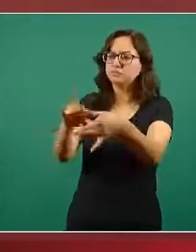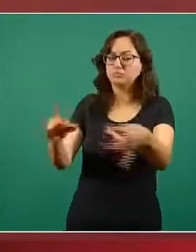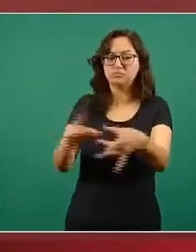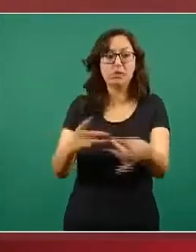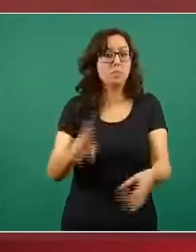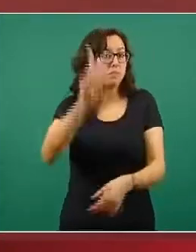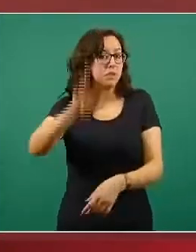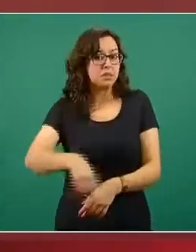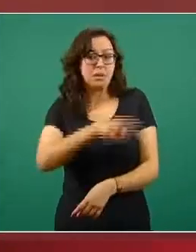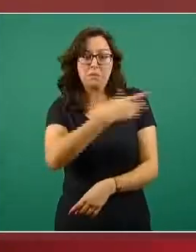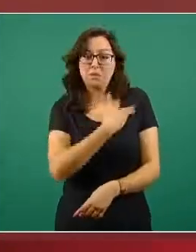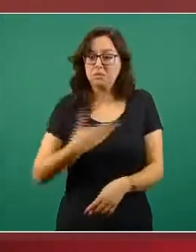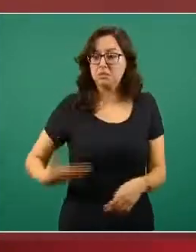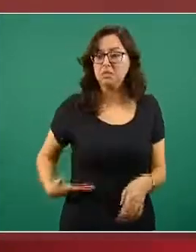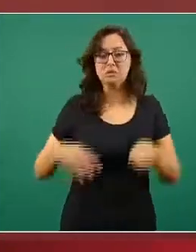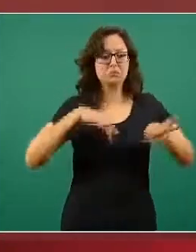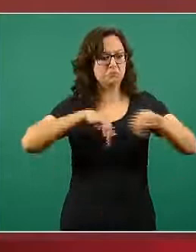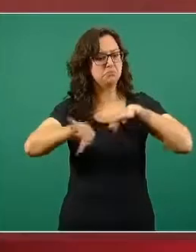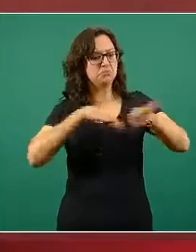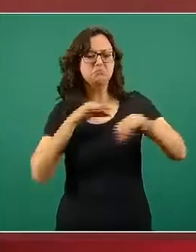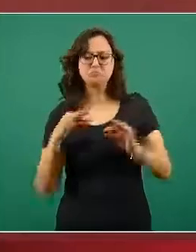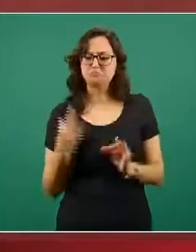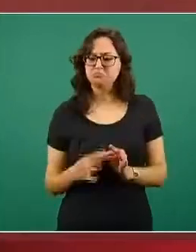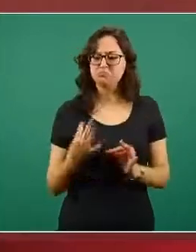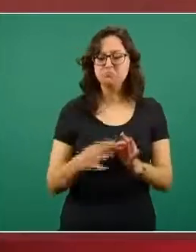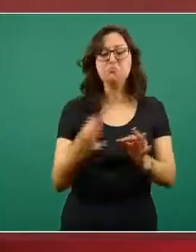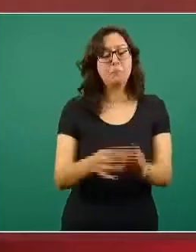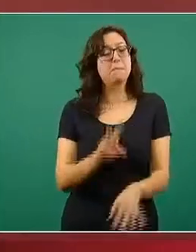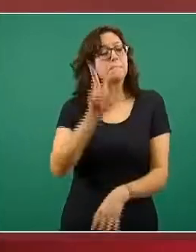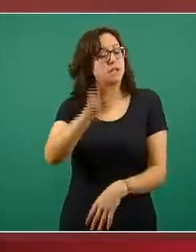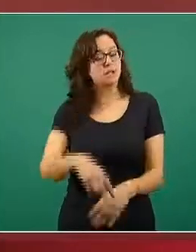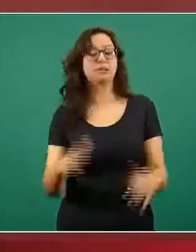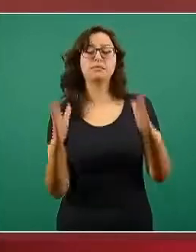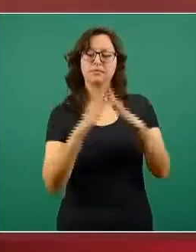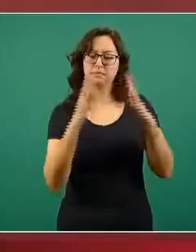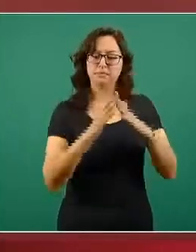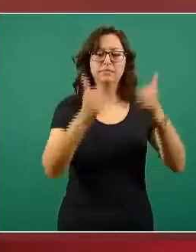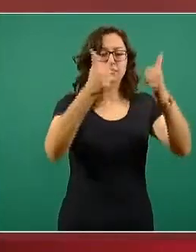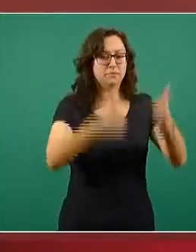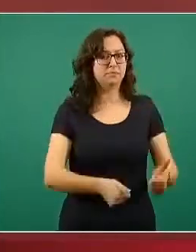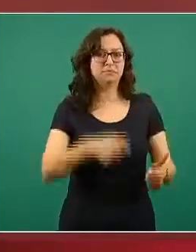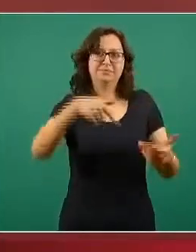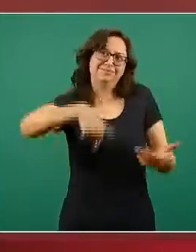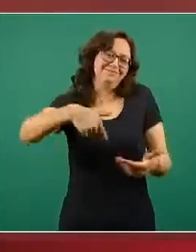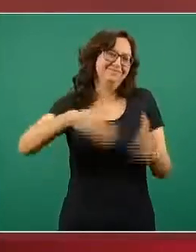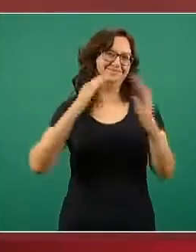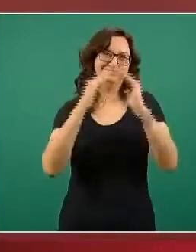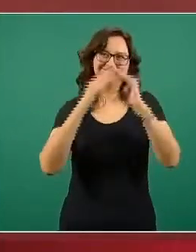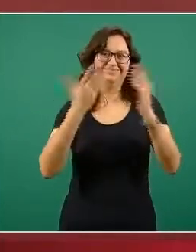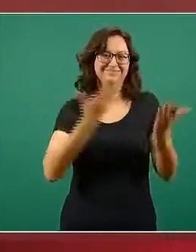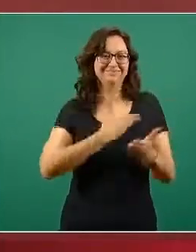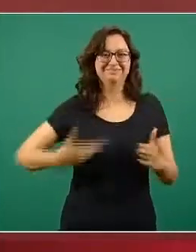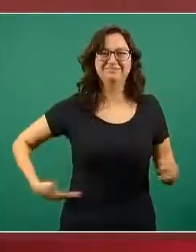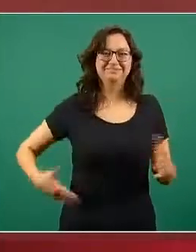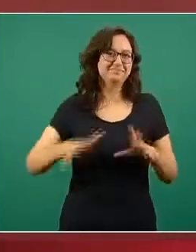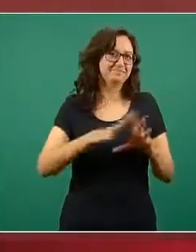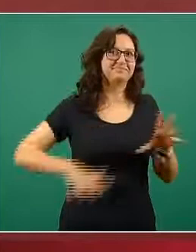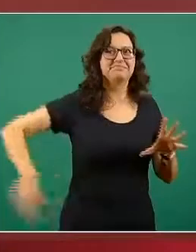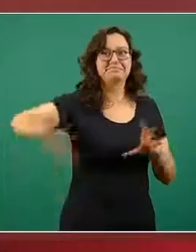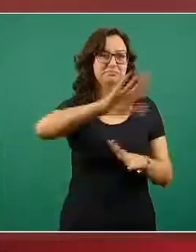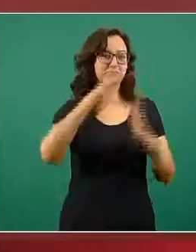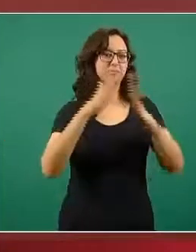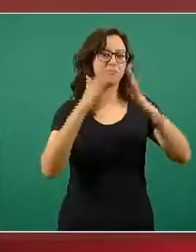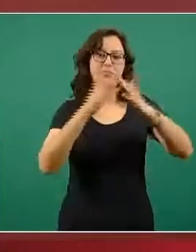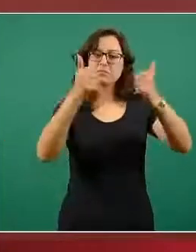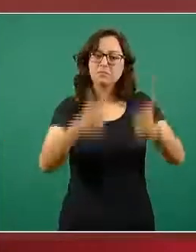parado de trabajar, desde luego físicamente está confinado en el Palacio Nacional, pero está